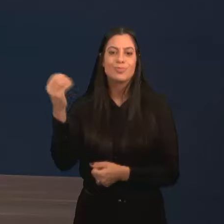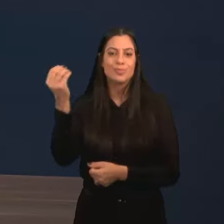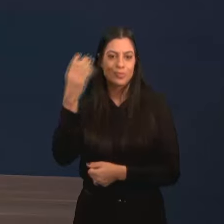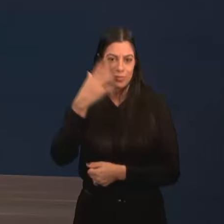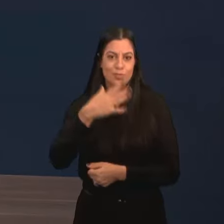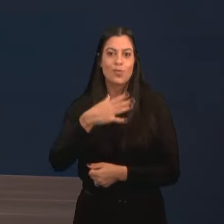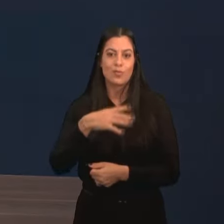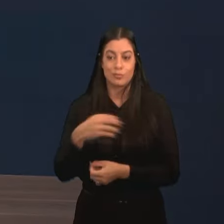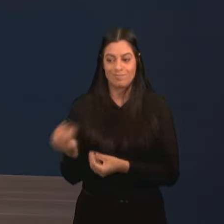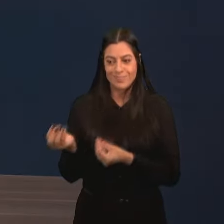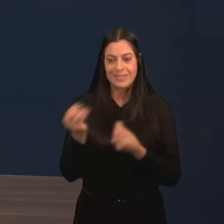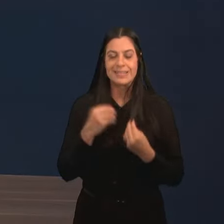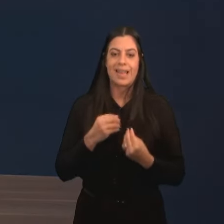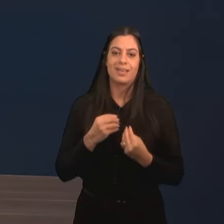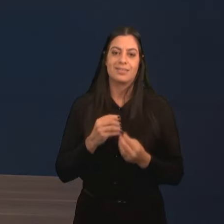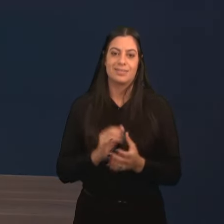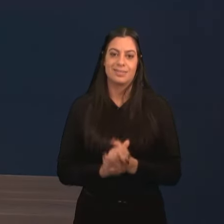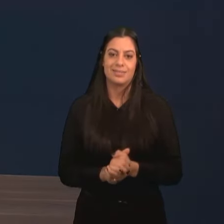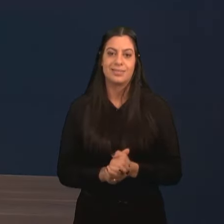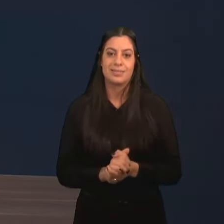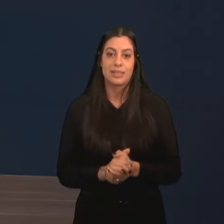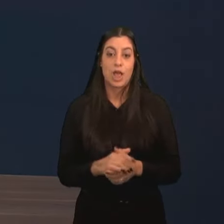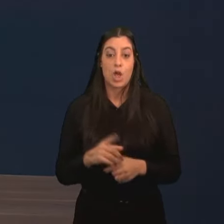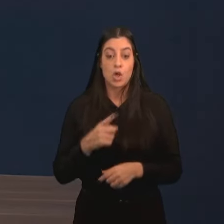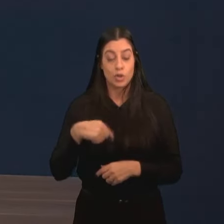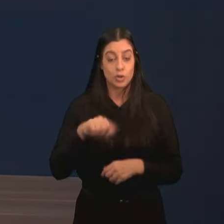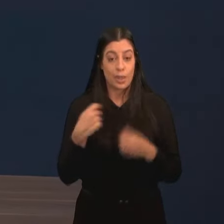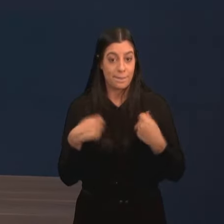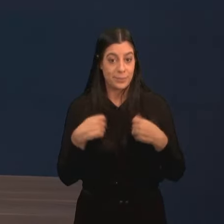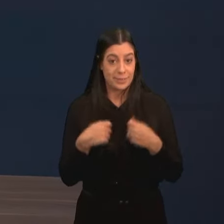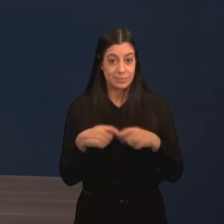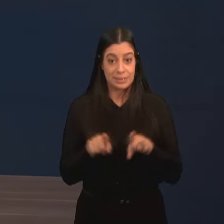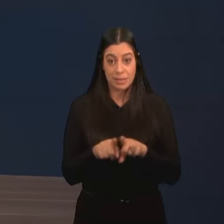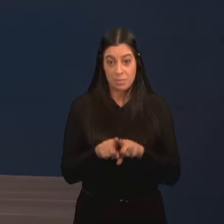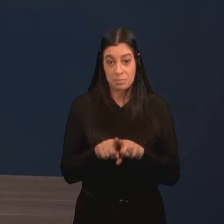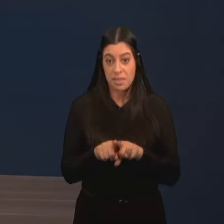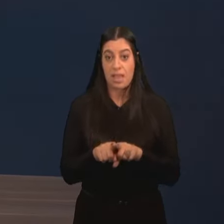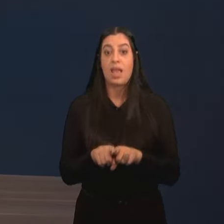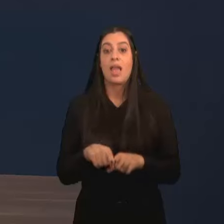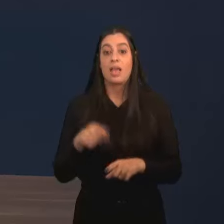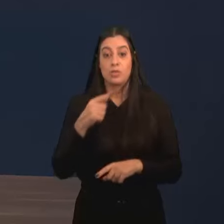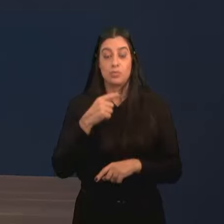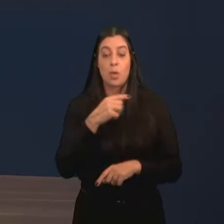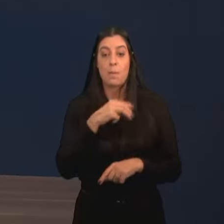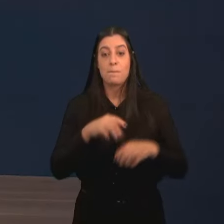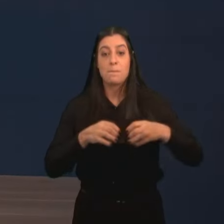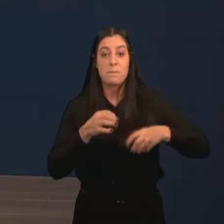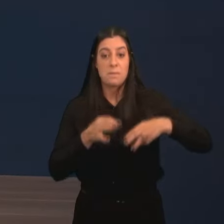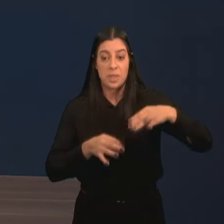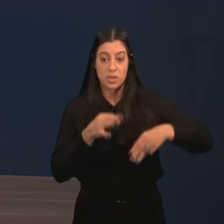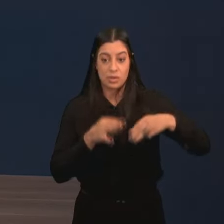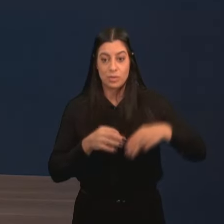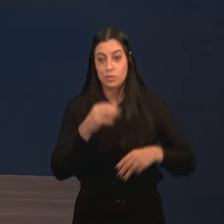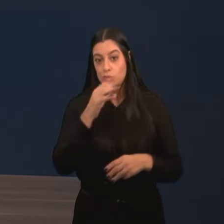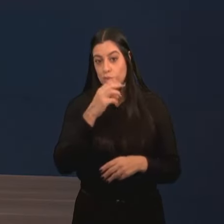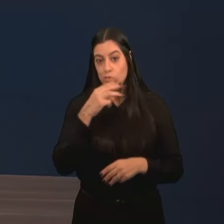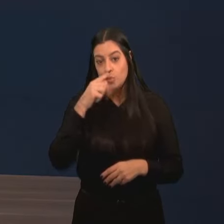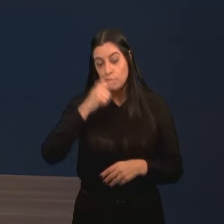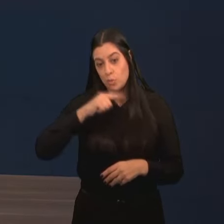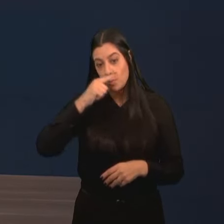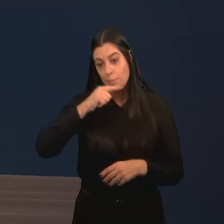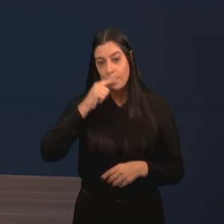este admirable mundo nuevo nos aporta a la realidad. Tenemos que hablar de los matices que